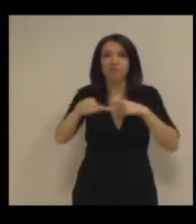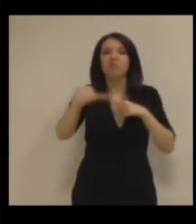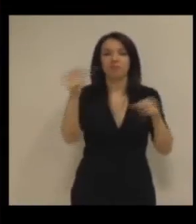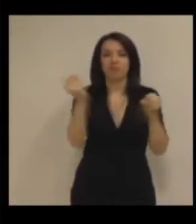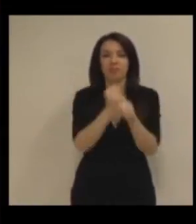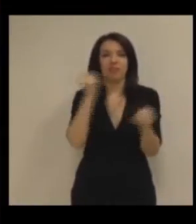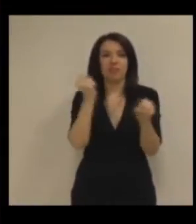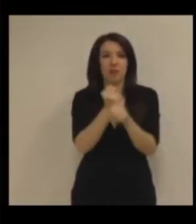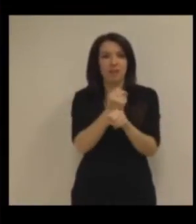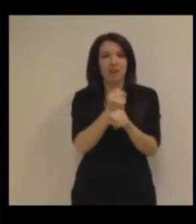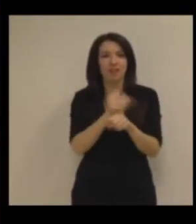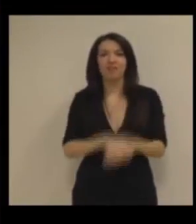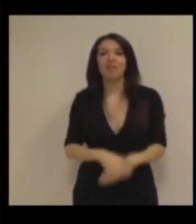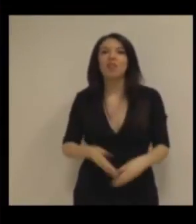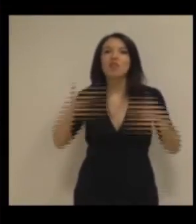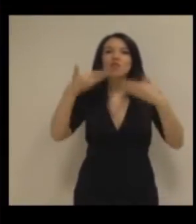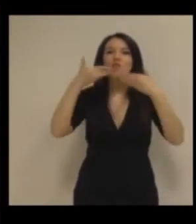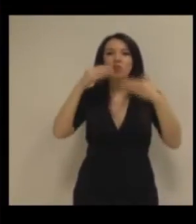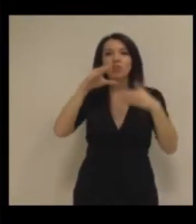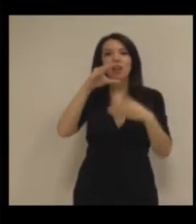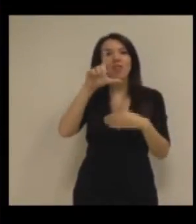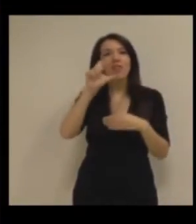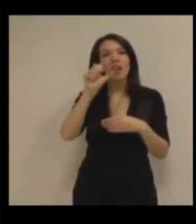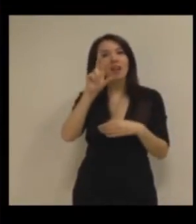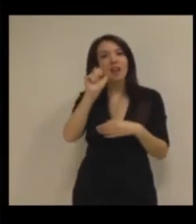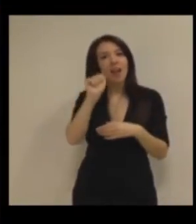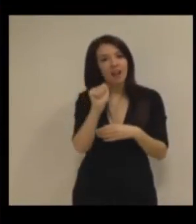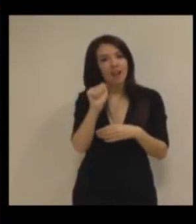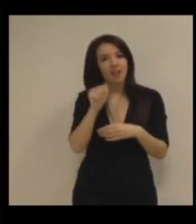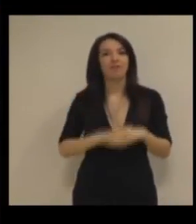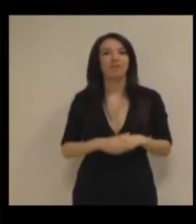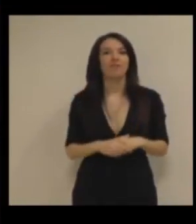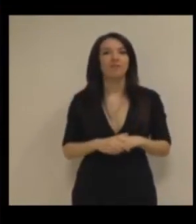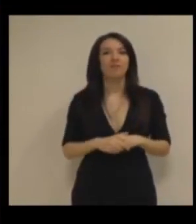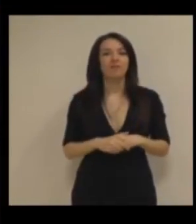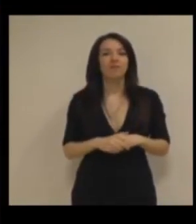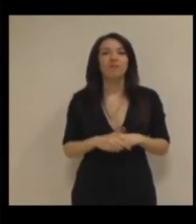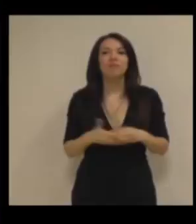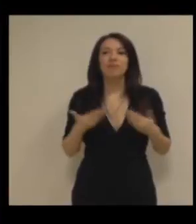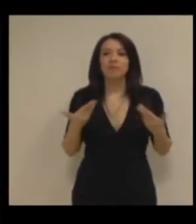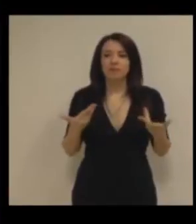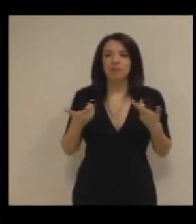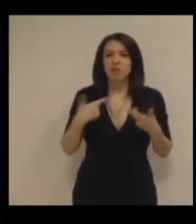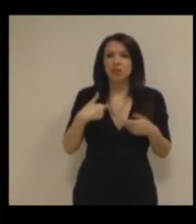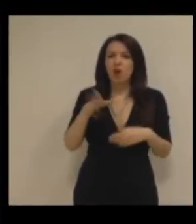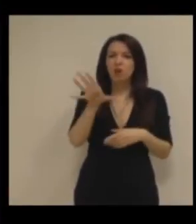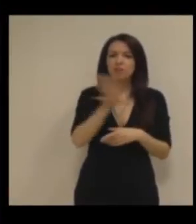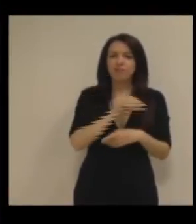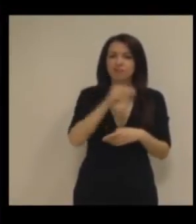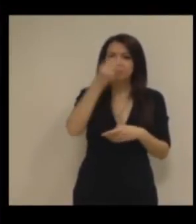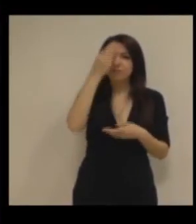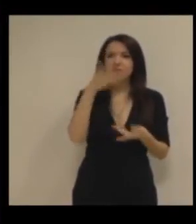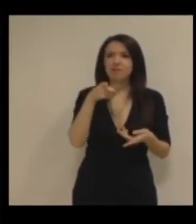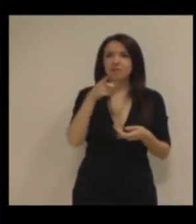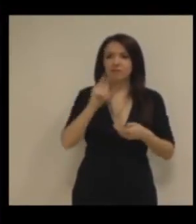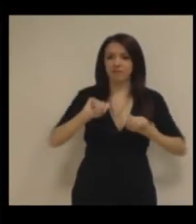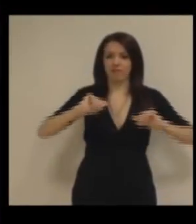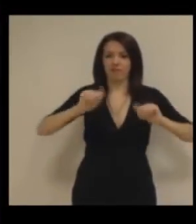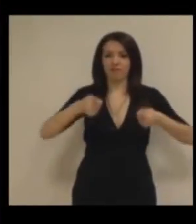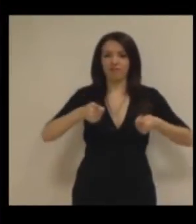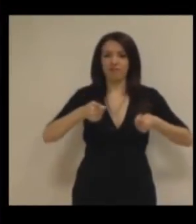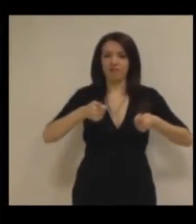trabajar. Muchas gracias, Clara. Gracias. Y entiendo que cuando os